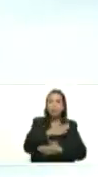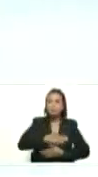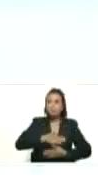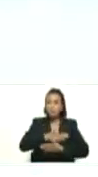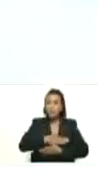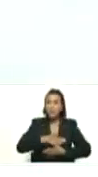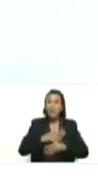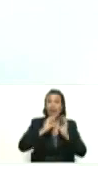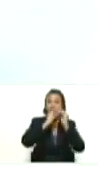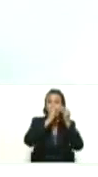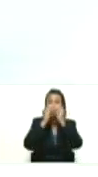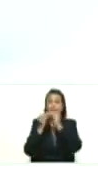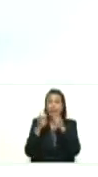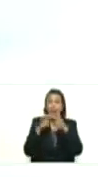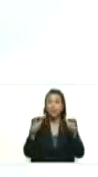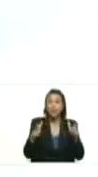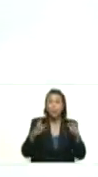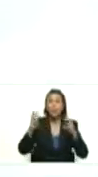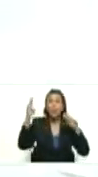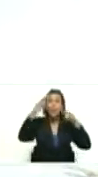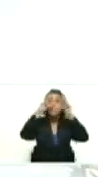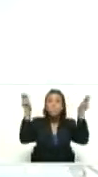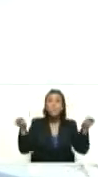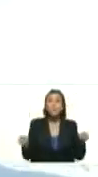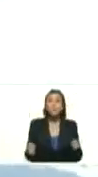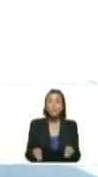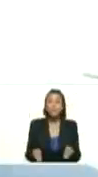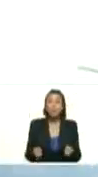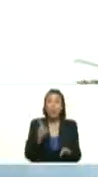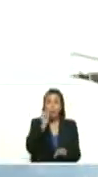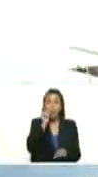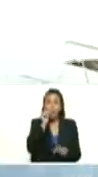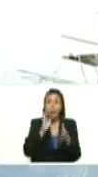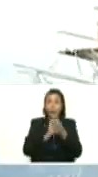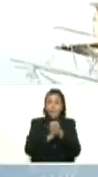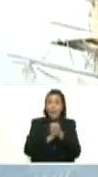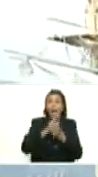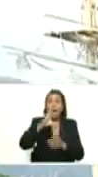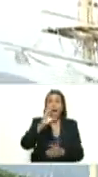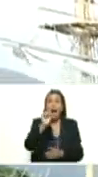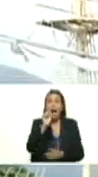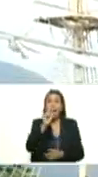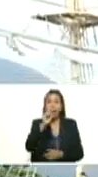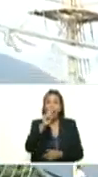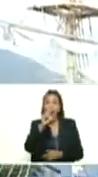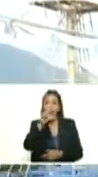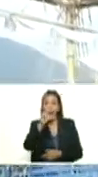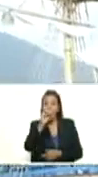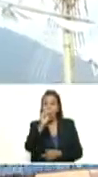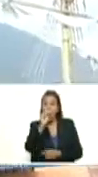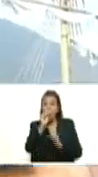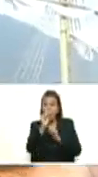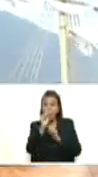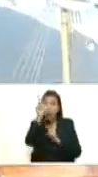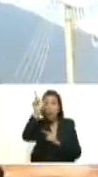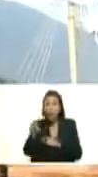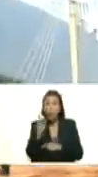El restaurador general del museo es nuestro amigo Carlos Vicente Torrealba